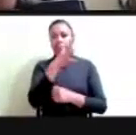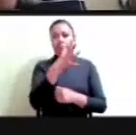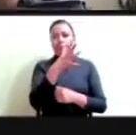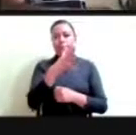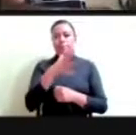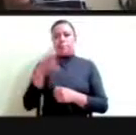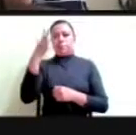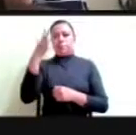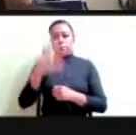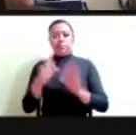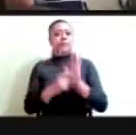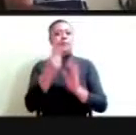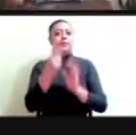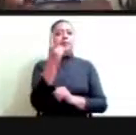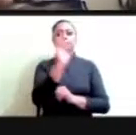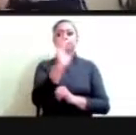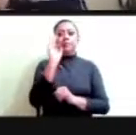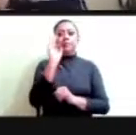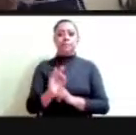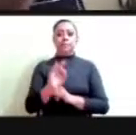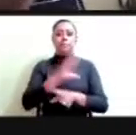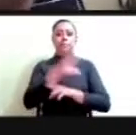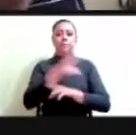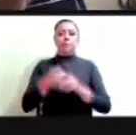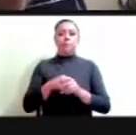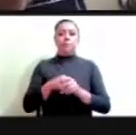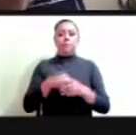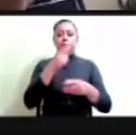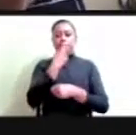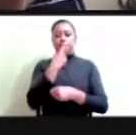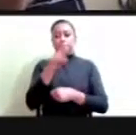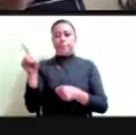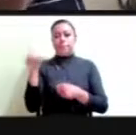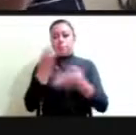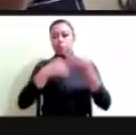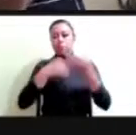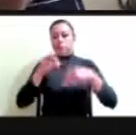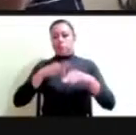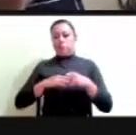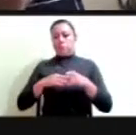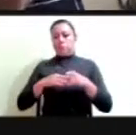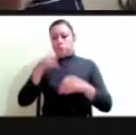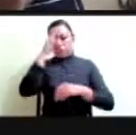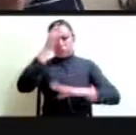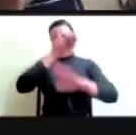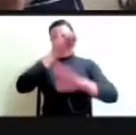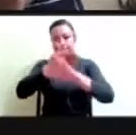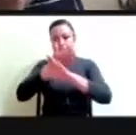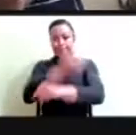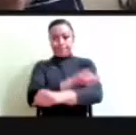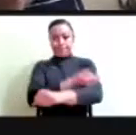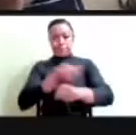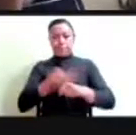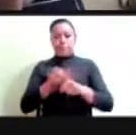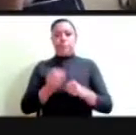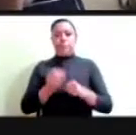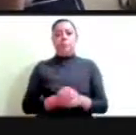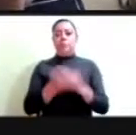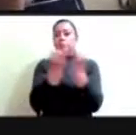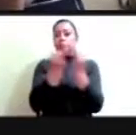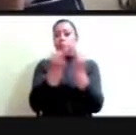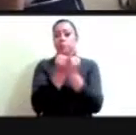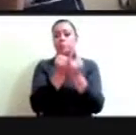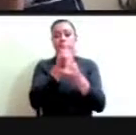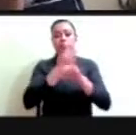10.2% del total de denuncias presentadas ante dicha institución están vinculadas al delito de violencia familiar. De igual manera, datos del Secretariado Ejecutivo del